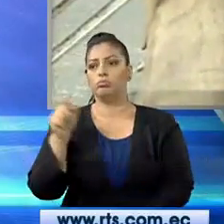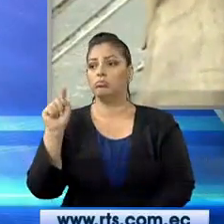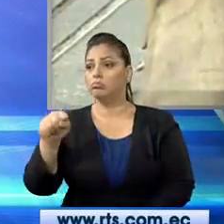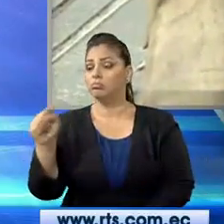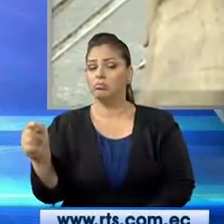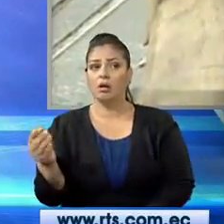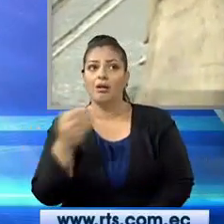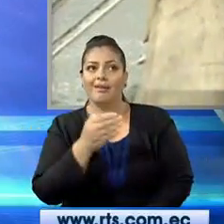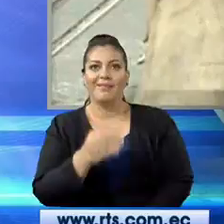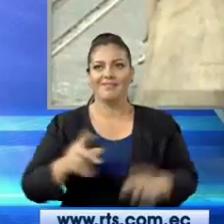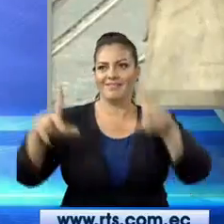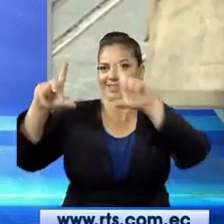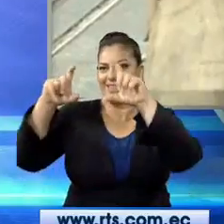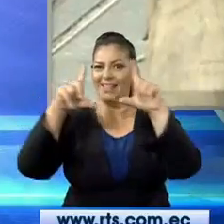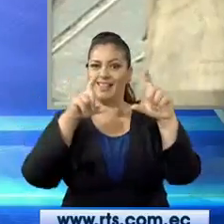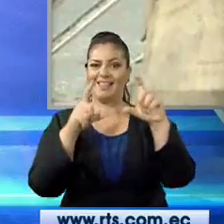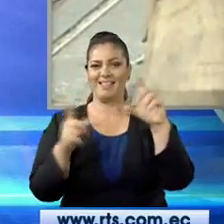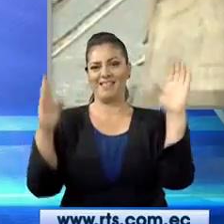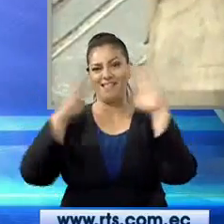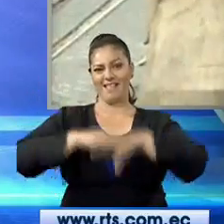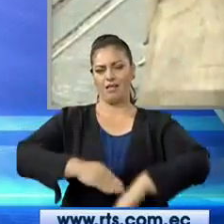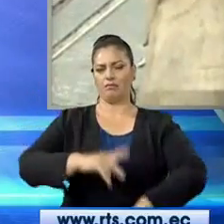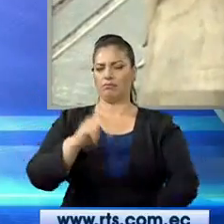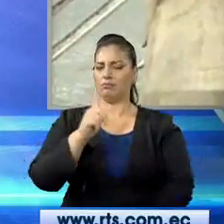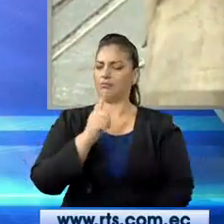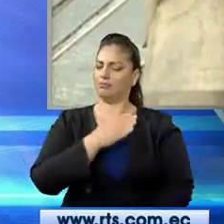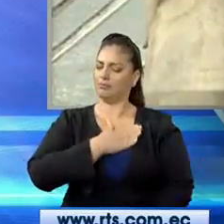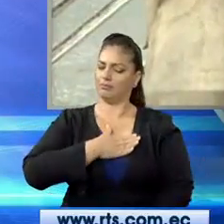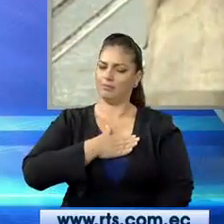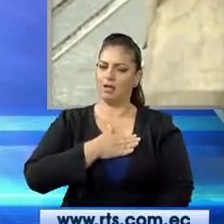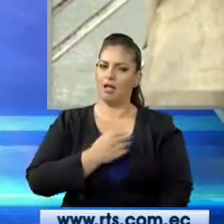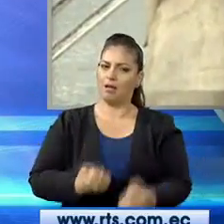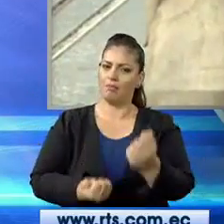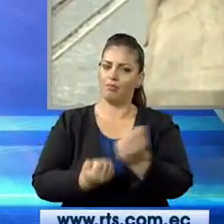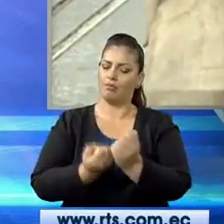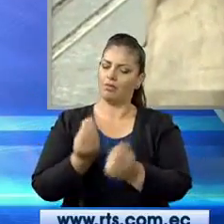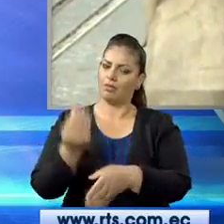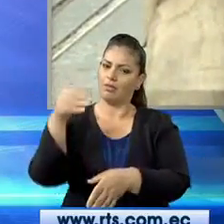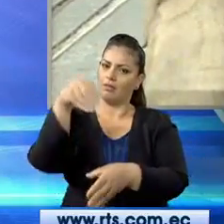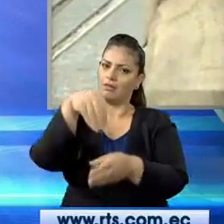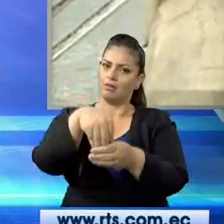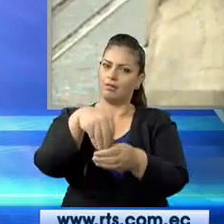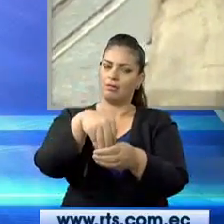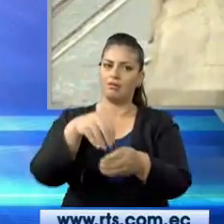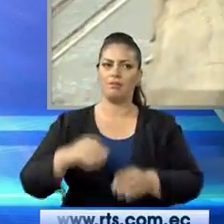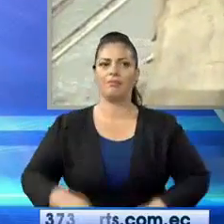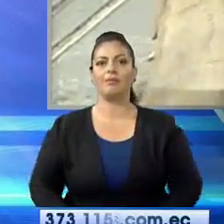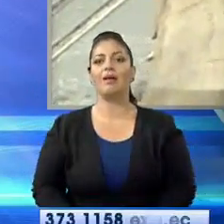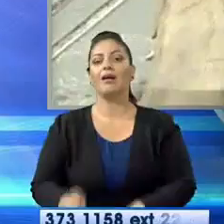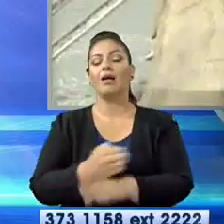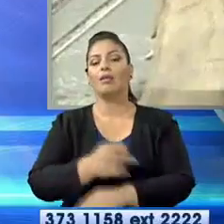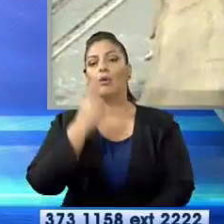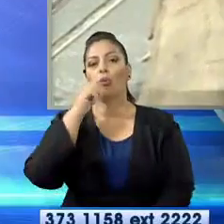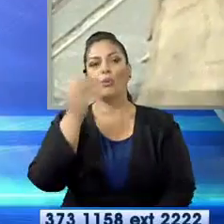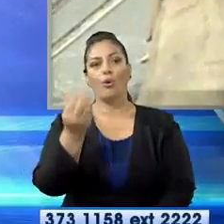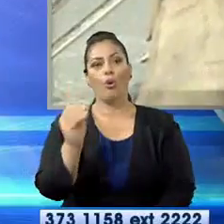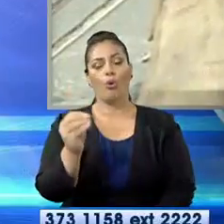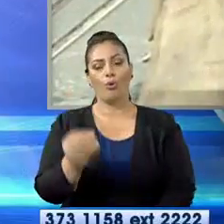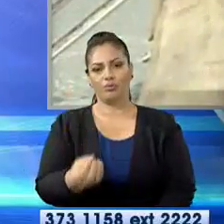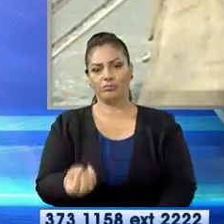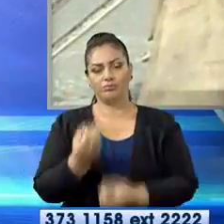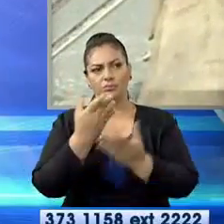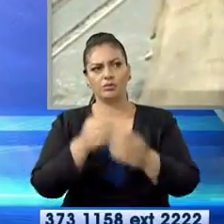condescendiente con estos artistas, porque son unos artistas, unos verdaderos artistas. Así es. Este tipo de cosas Ese muchacho decía entre 2 y 3 meses,